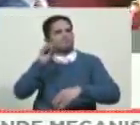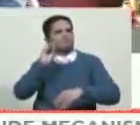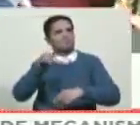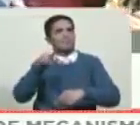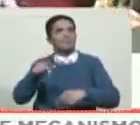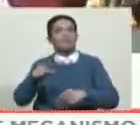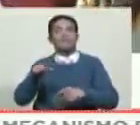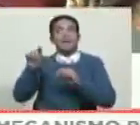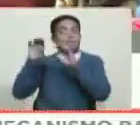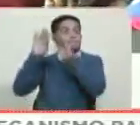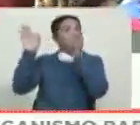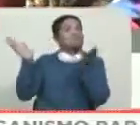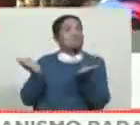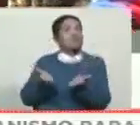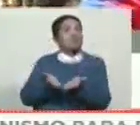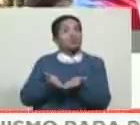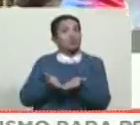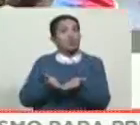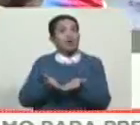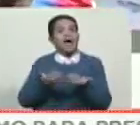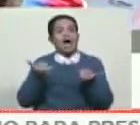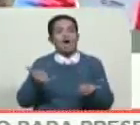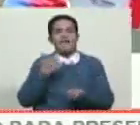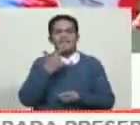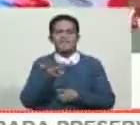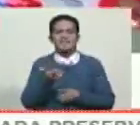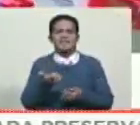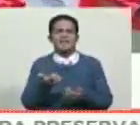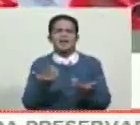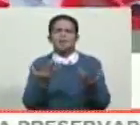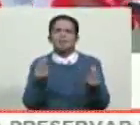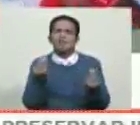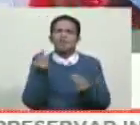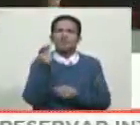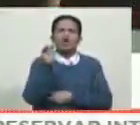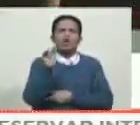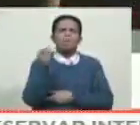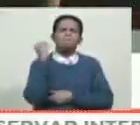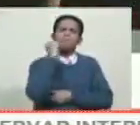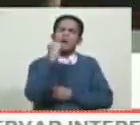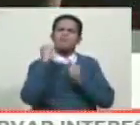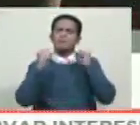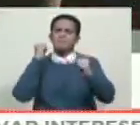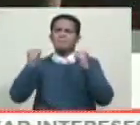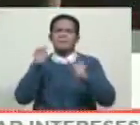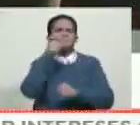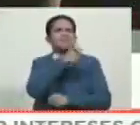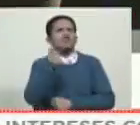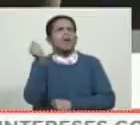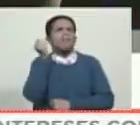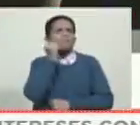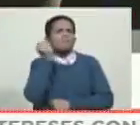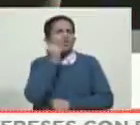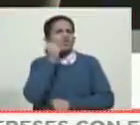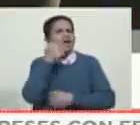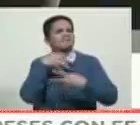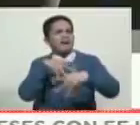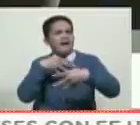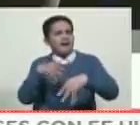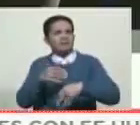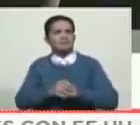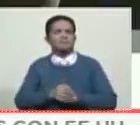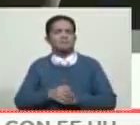mundo están hablando que no sé cuántos muertos en las protestas. ¿Muertos en las protestas? Sabemos de